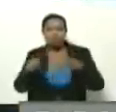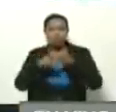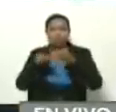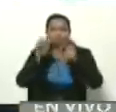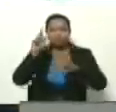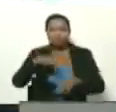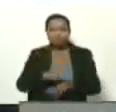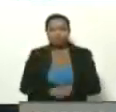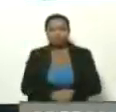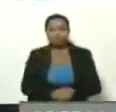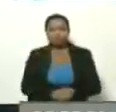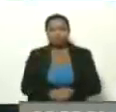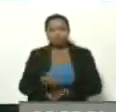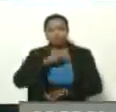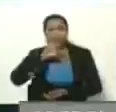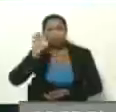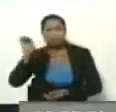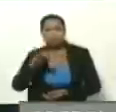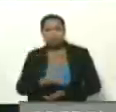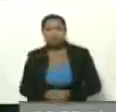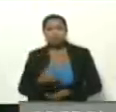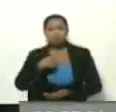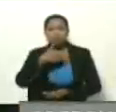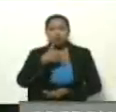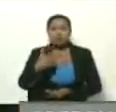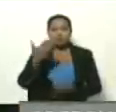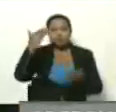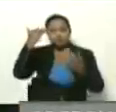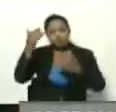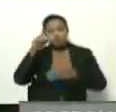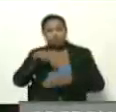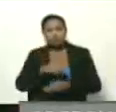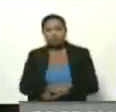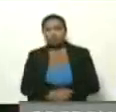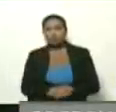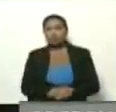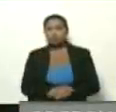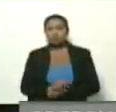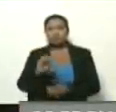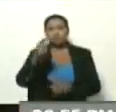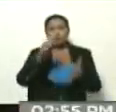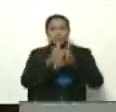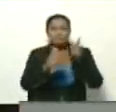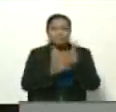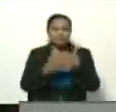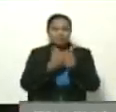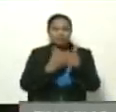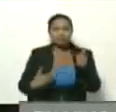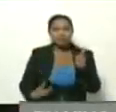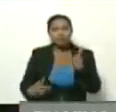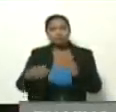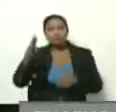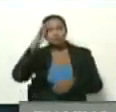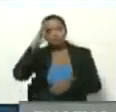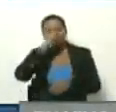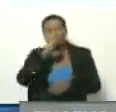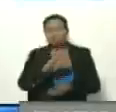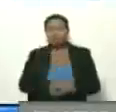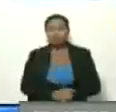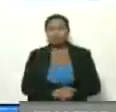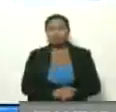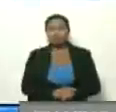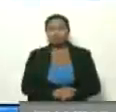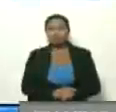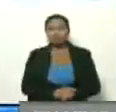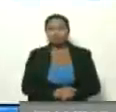patria. Quería saludar al primer vicepresidente del Partido Socialista Unido de